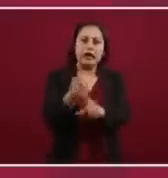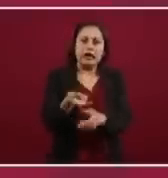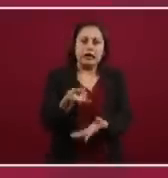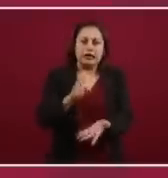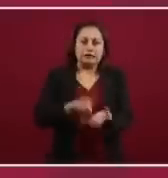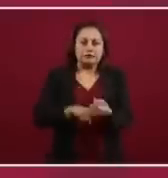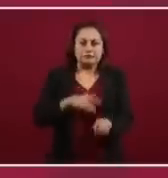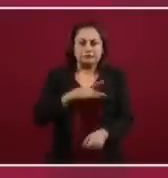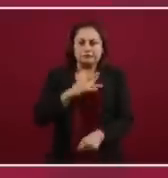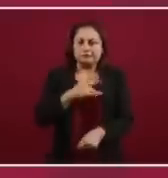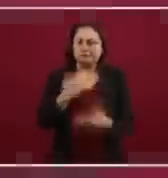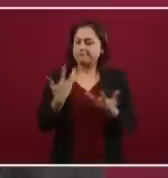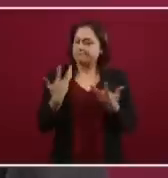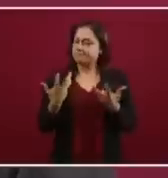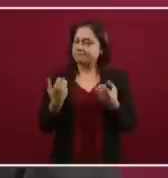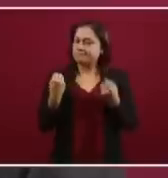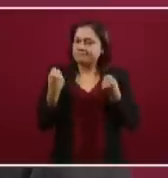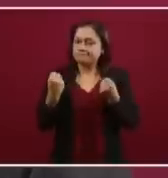Por ejemplo, si